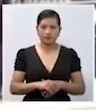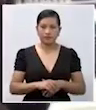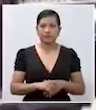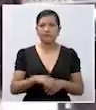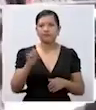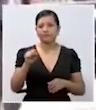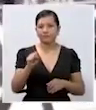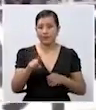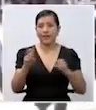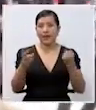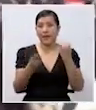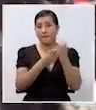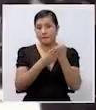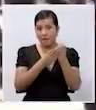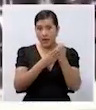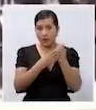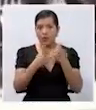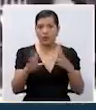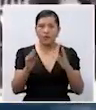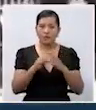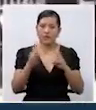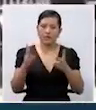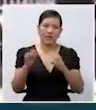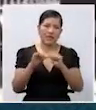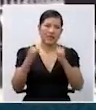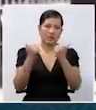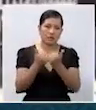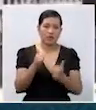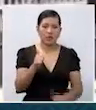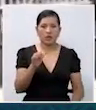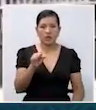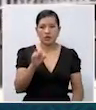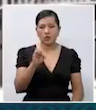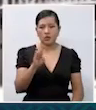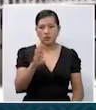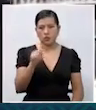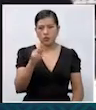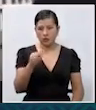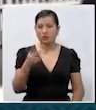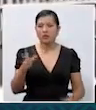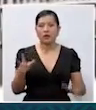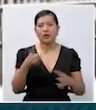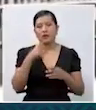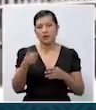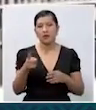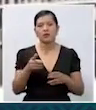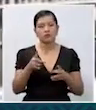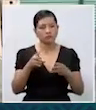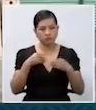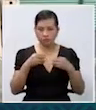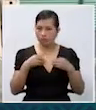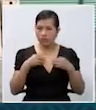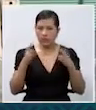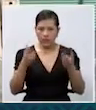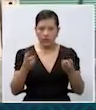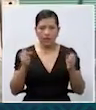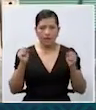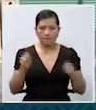La banca, por lo menos la banca asociada a Soban, ha manifestado su predisposición